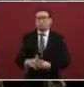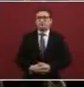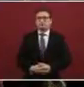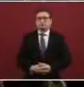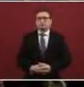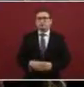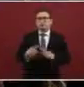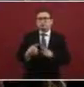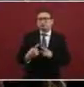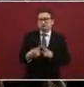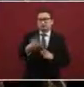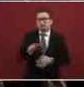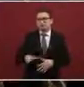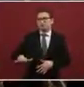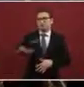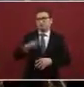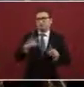que están perseguidos.